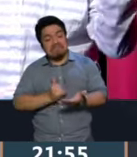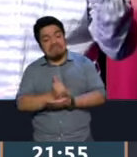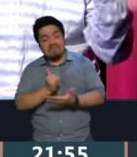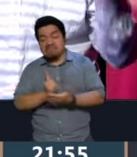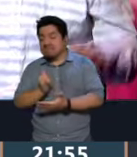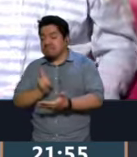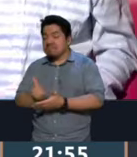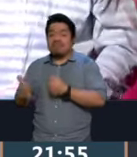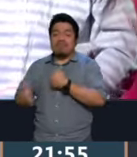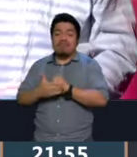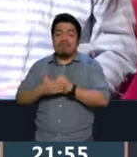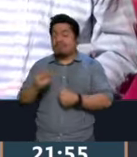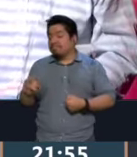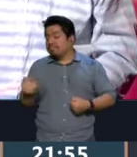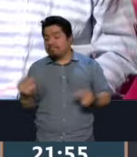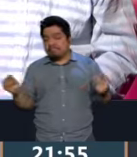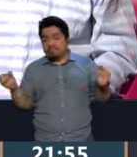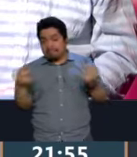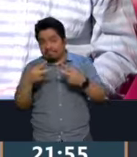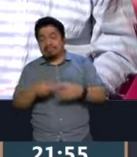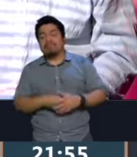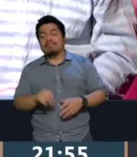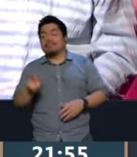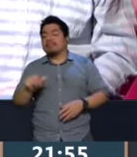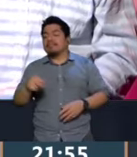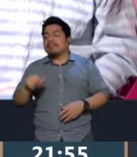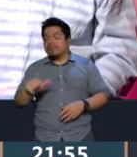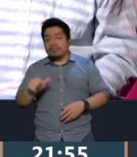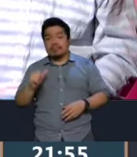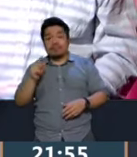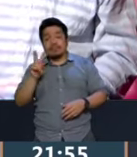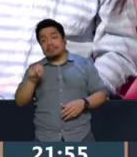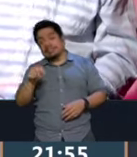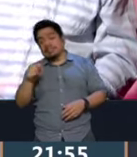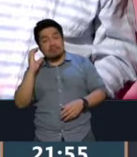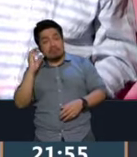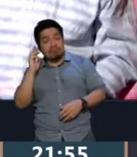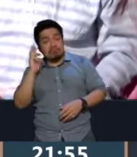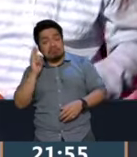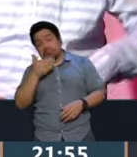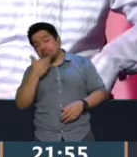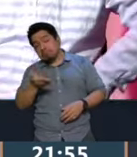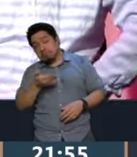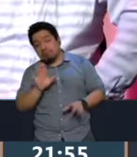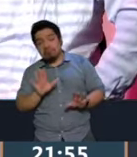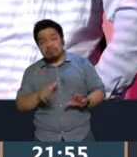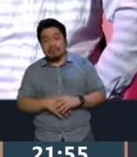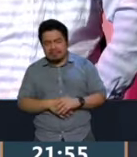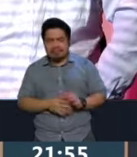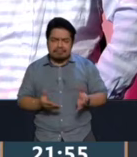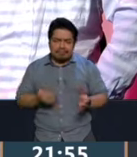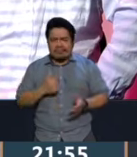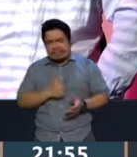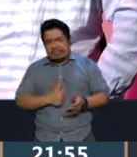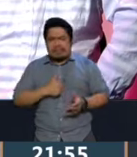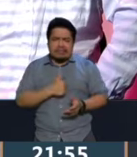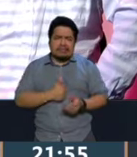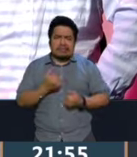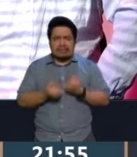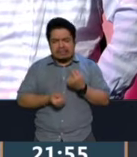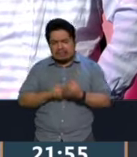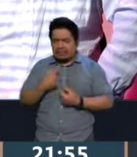y nos vemos en las urnas. Vania, ¿cómo has visto tú el ambiente mediático? Pues bien, desafortunadamente también creo que se han presentado